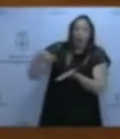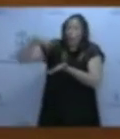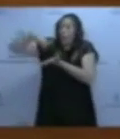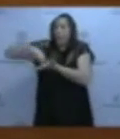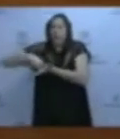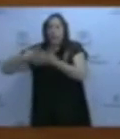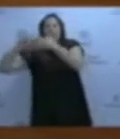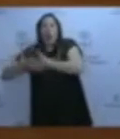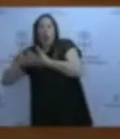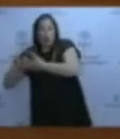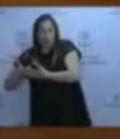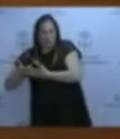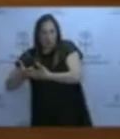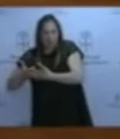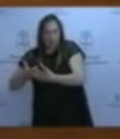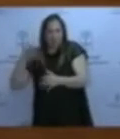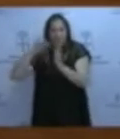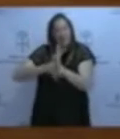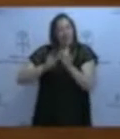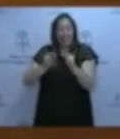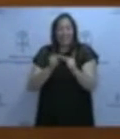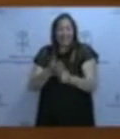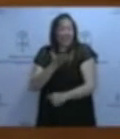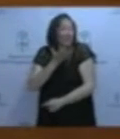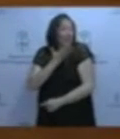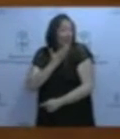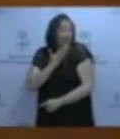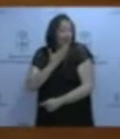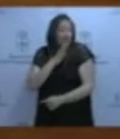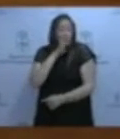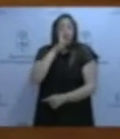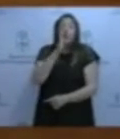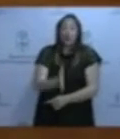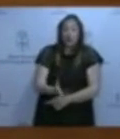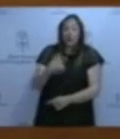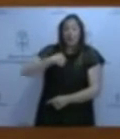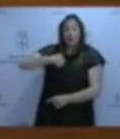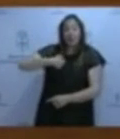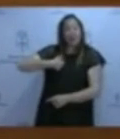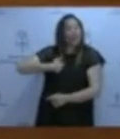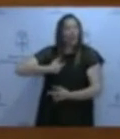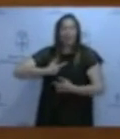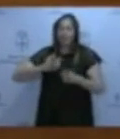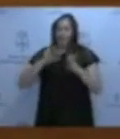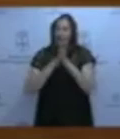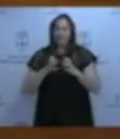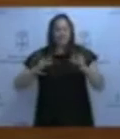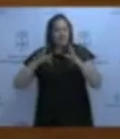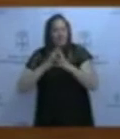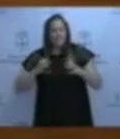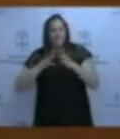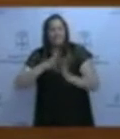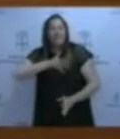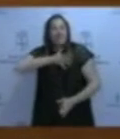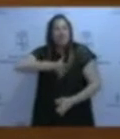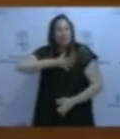Pues bien, sin duda el debate va a ser entretenido, porque yo, la verdad, que ardo en deseos de conocer los motivos del Partido Socialista